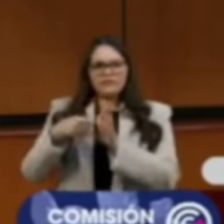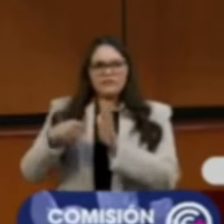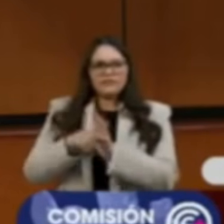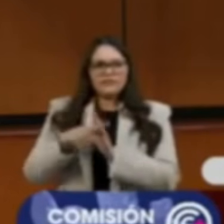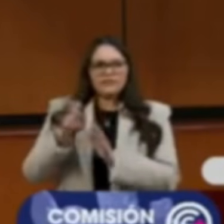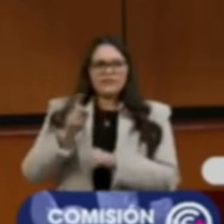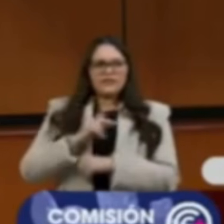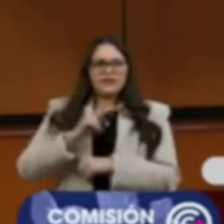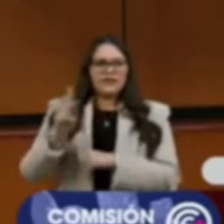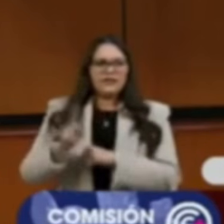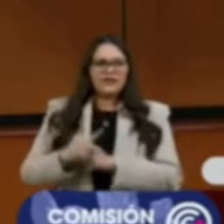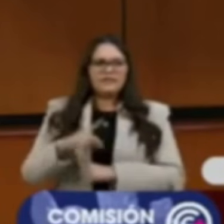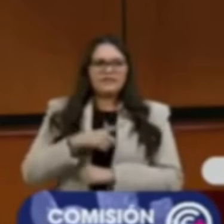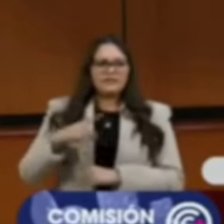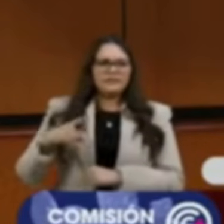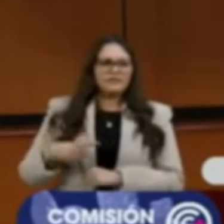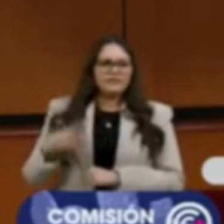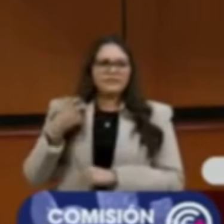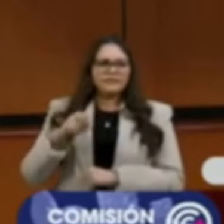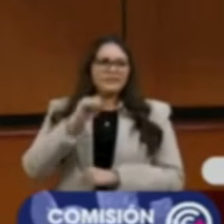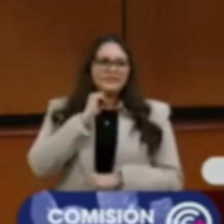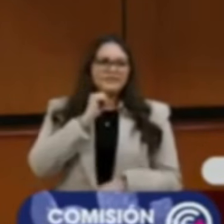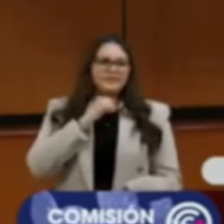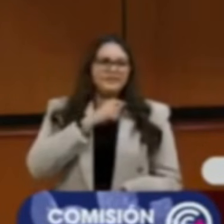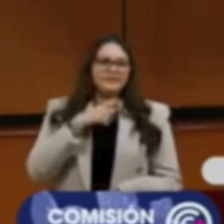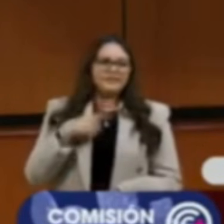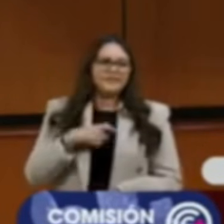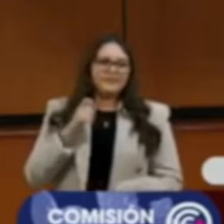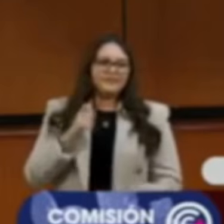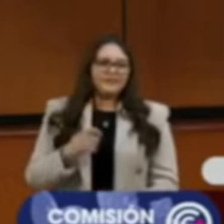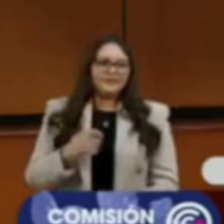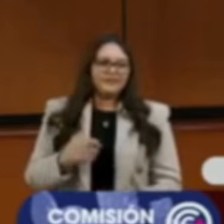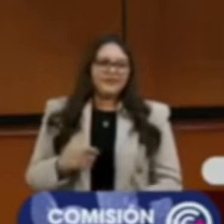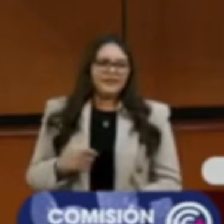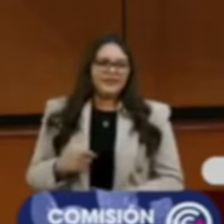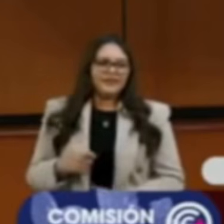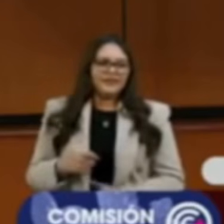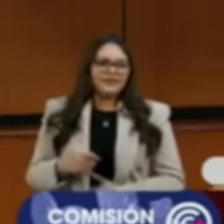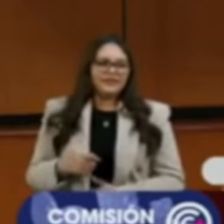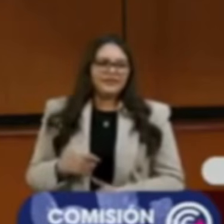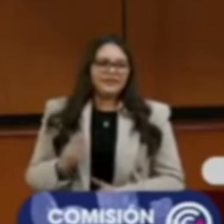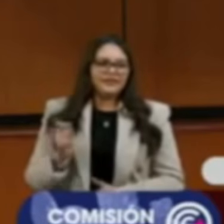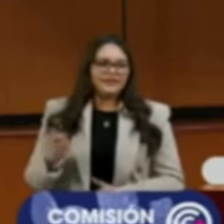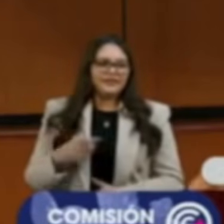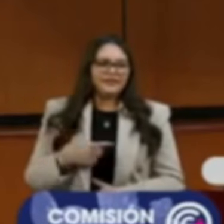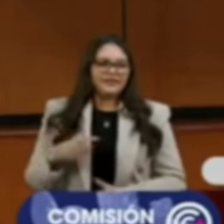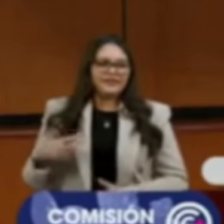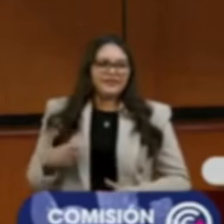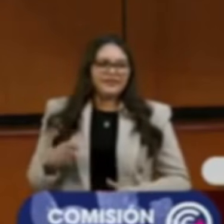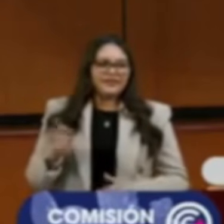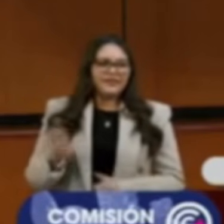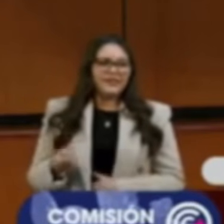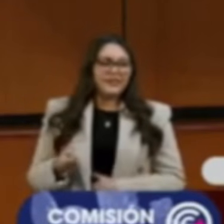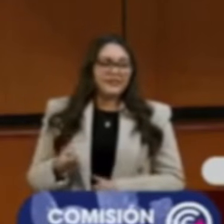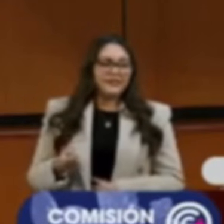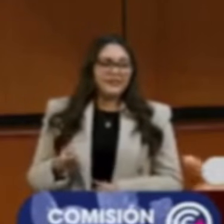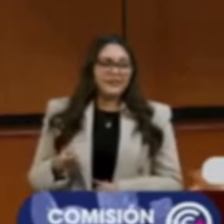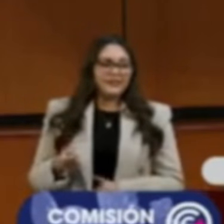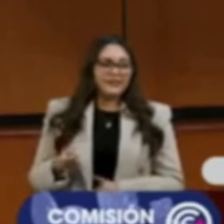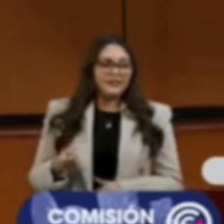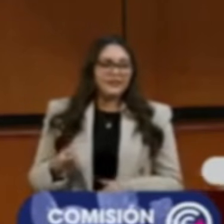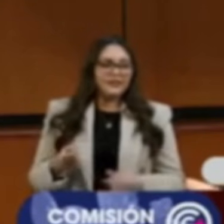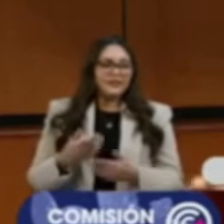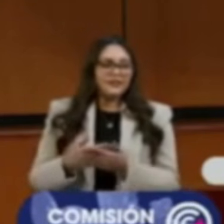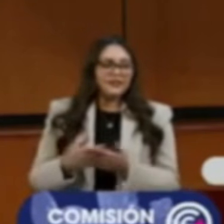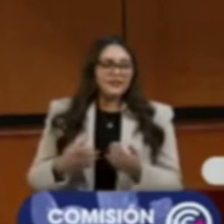les preocupa tanto el tema del huachicol fiscal. Y yo más bien creo que todos estos puntos de acuerdo con exhorto que, por ejemplo,